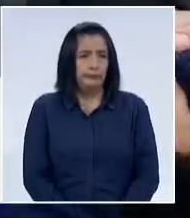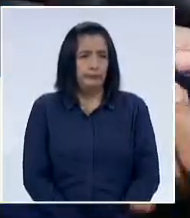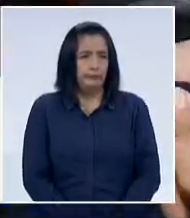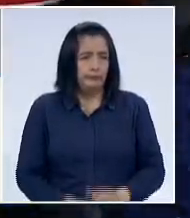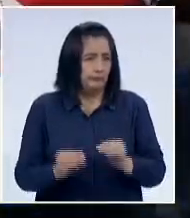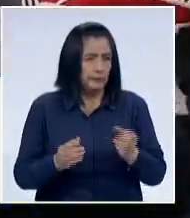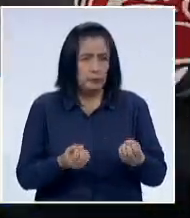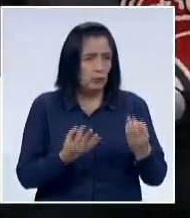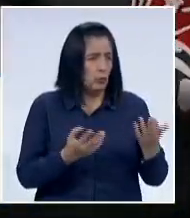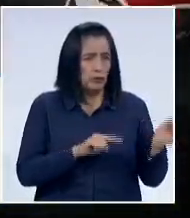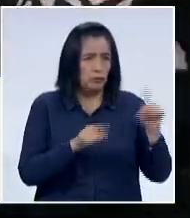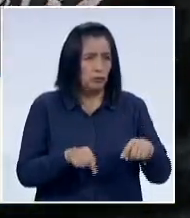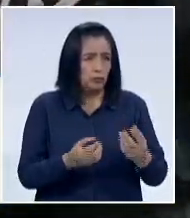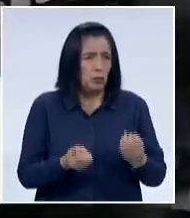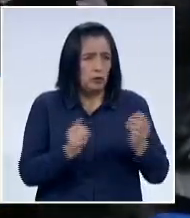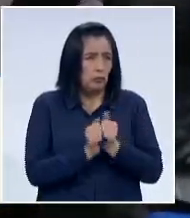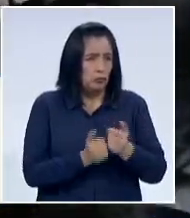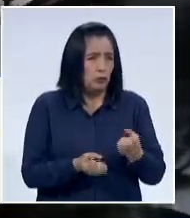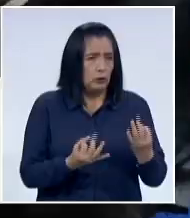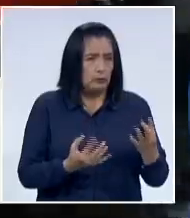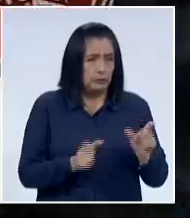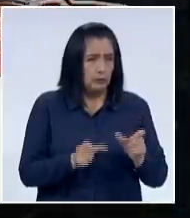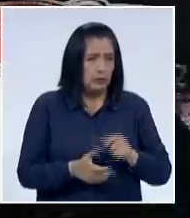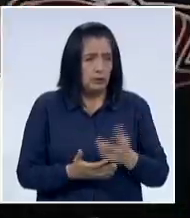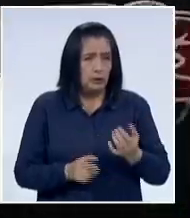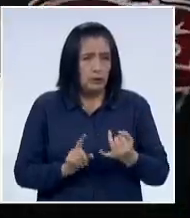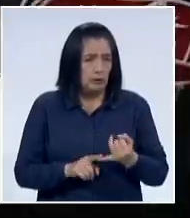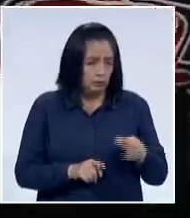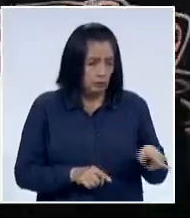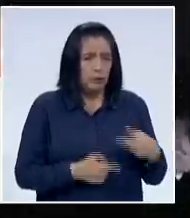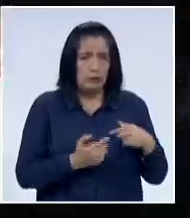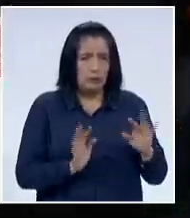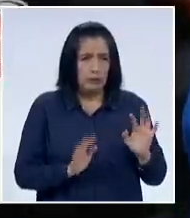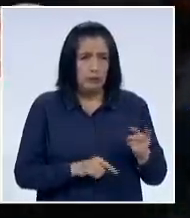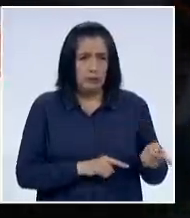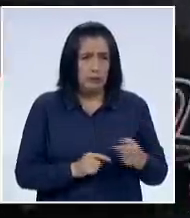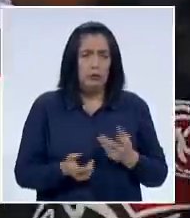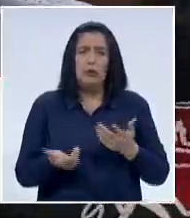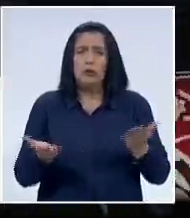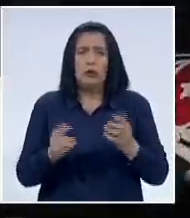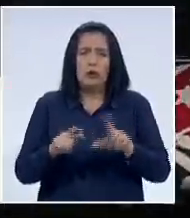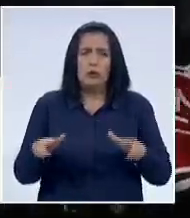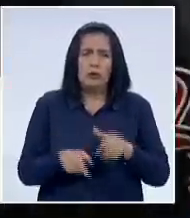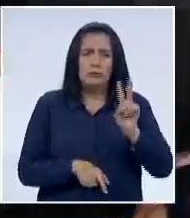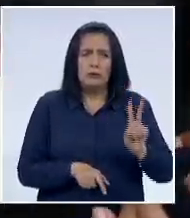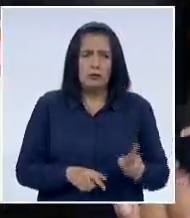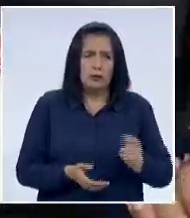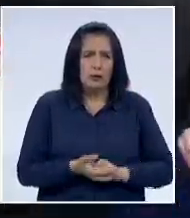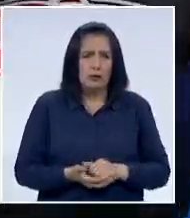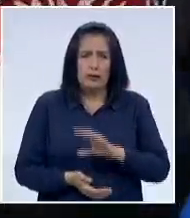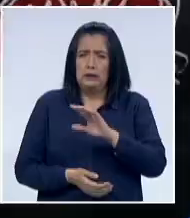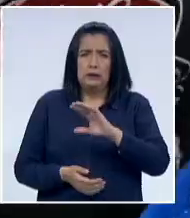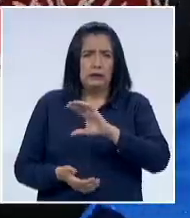¿Con cuántos has venido? ¿Con tu hijito? Con el lama. ¿Con tu hijito? Sí. ¿Desde qué parte viene usted de la vida? De